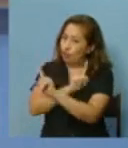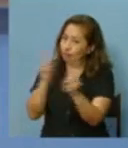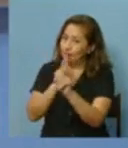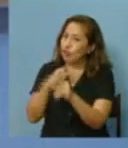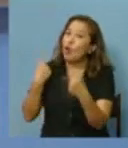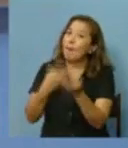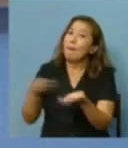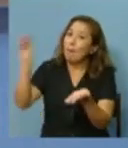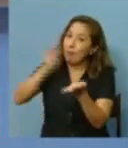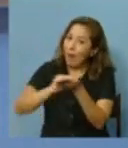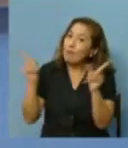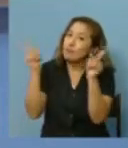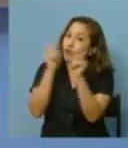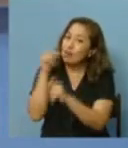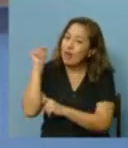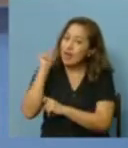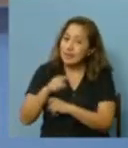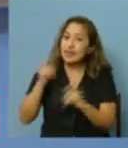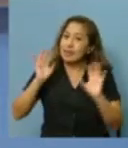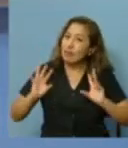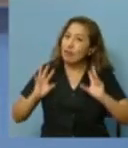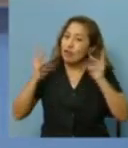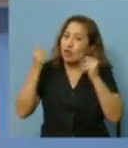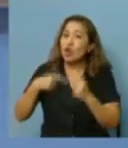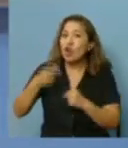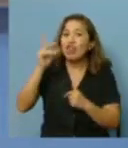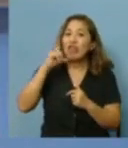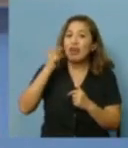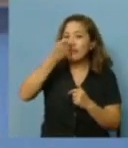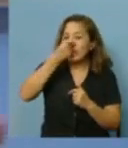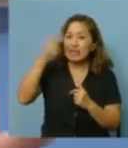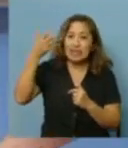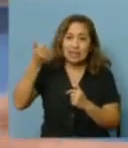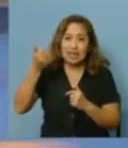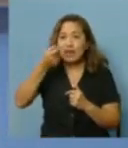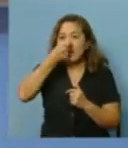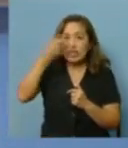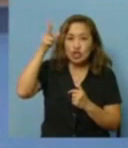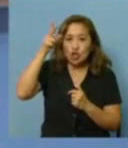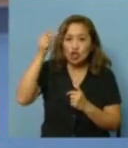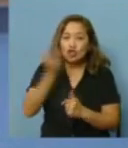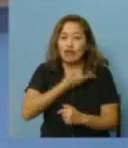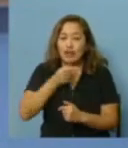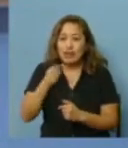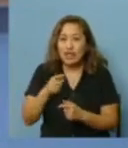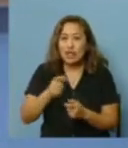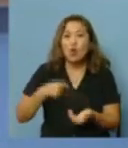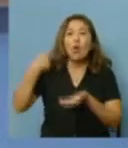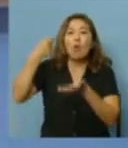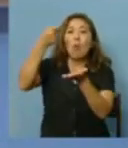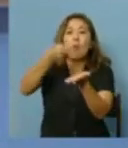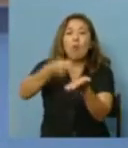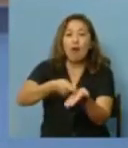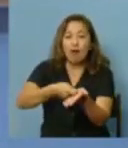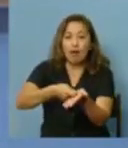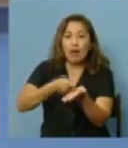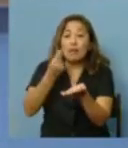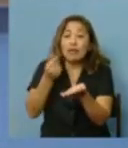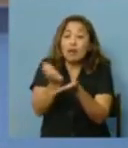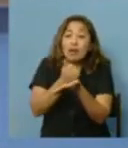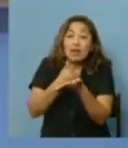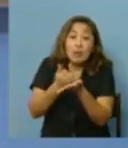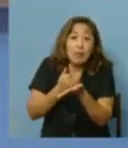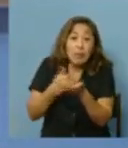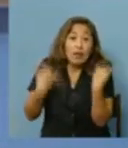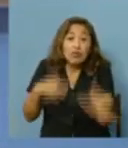hoy también estamos molestos porque el día 26 y 28 de febrero se transfirieron un recurso que estamos esperando